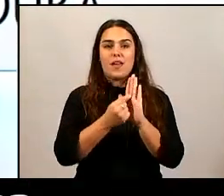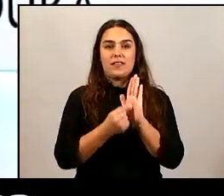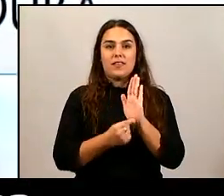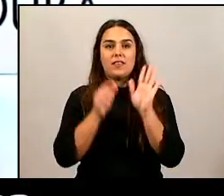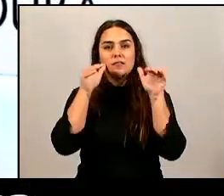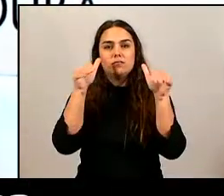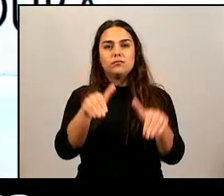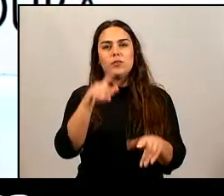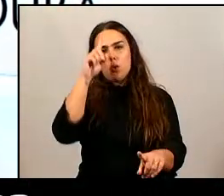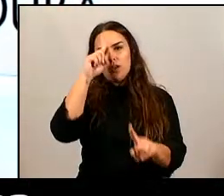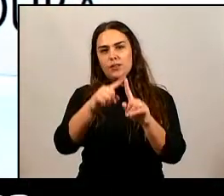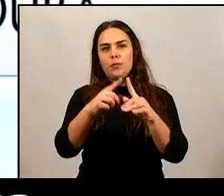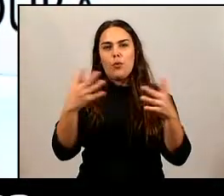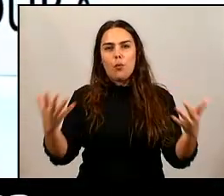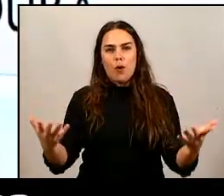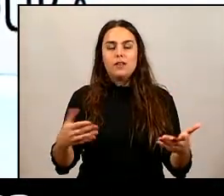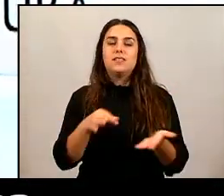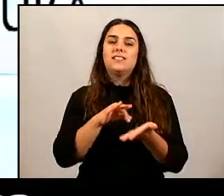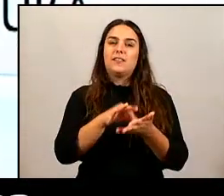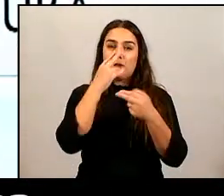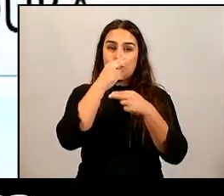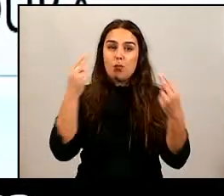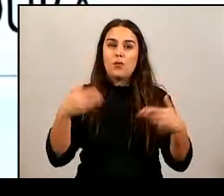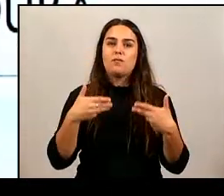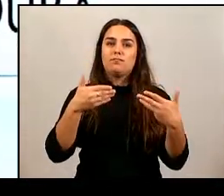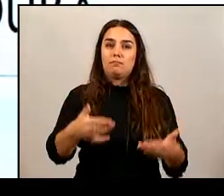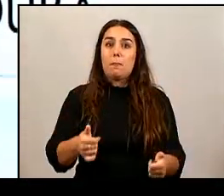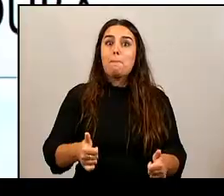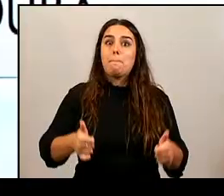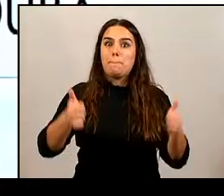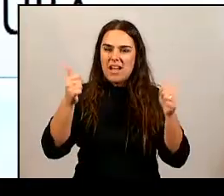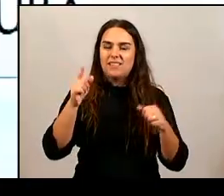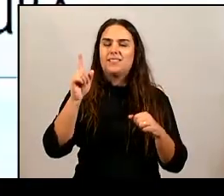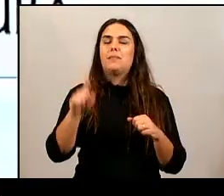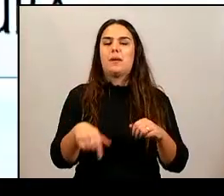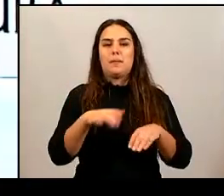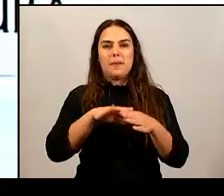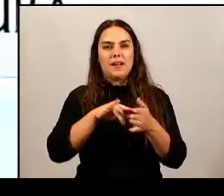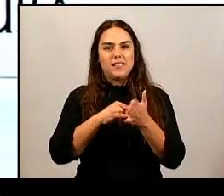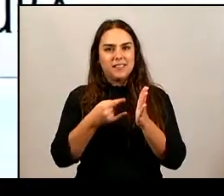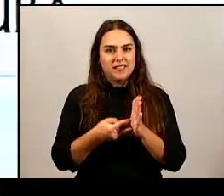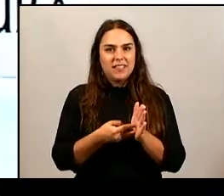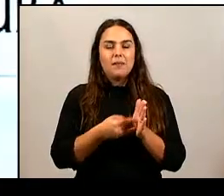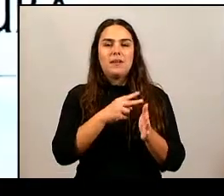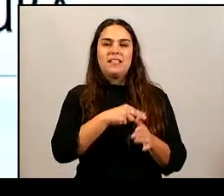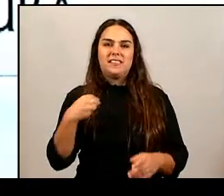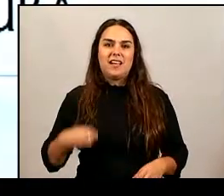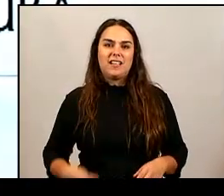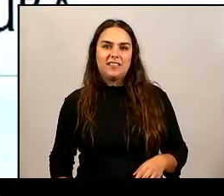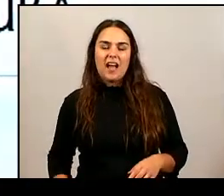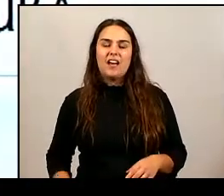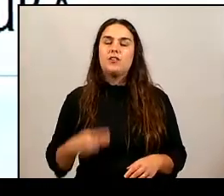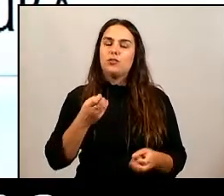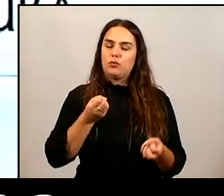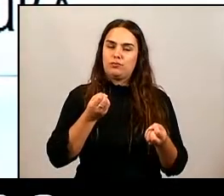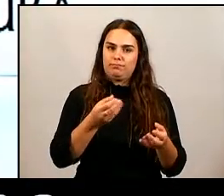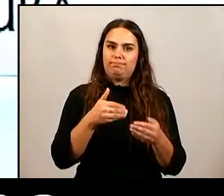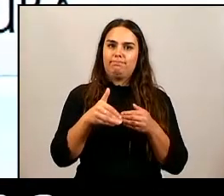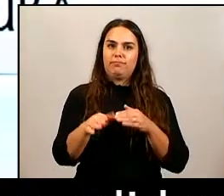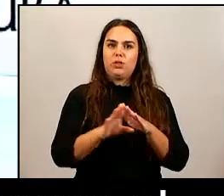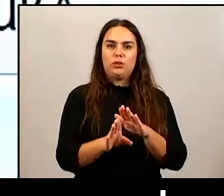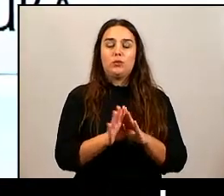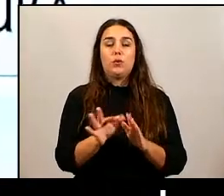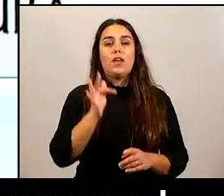a ofrecer más y mejores servicios públicos que van a enriquecer nuestro sistema sanitario y educativo. Además,